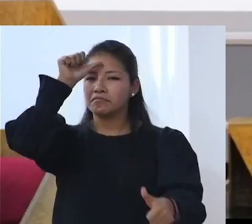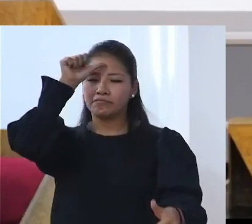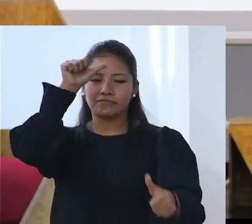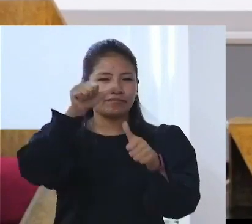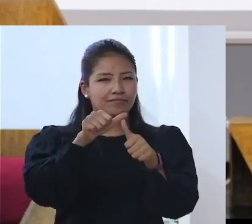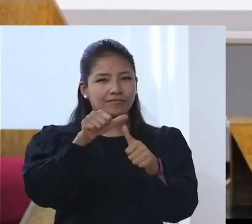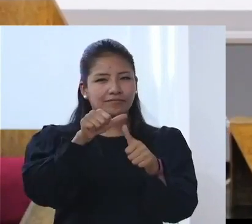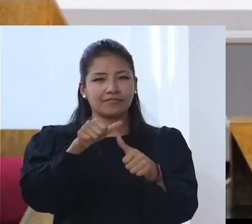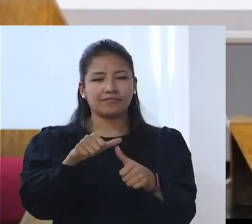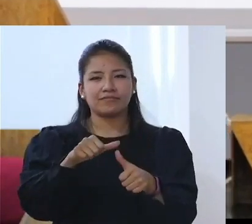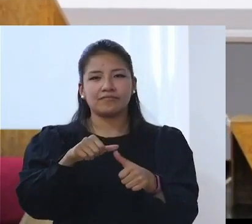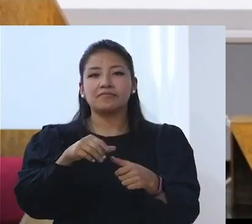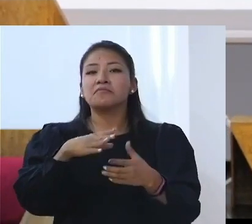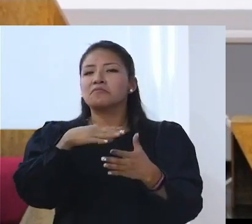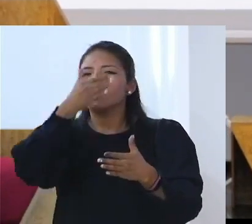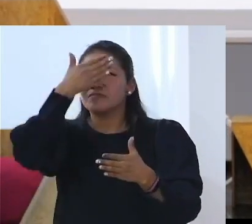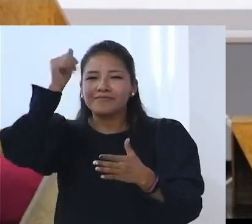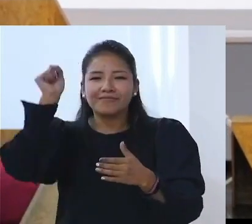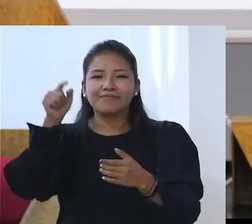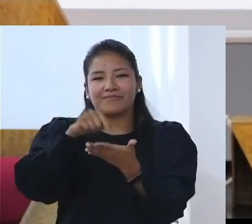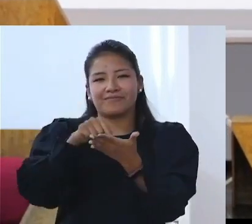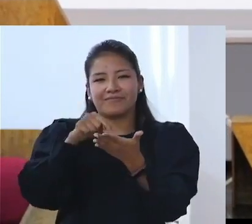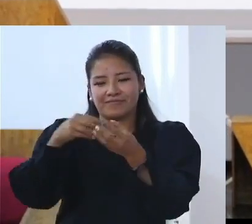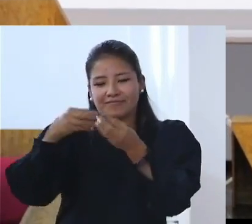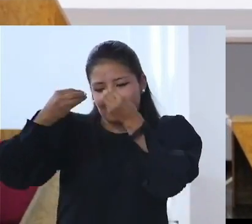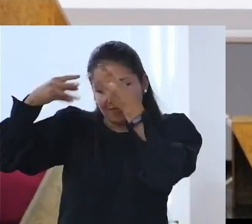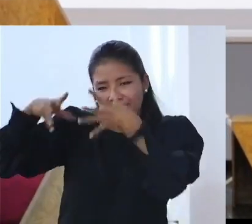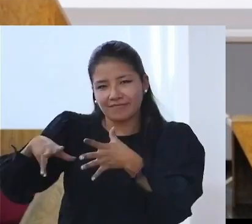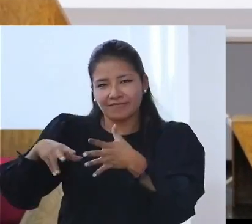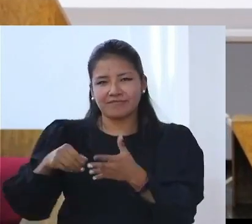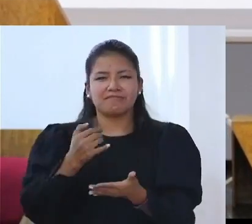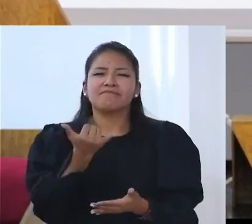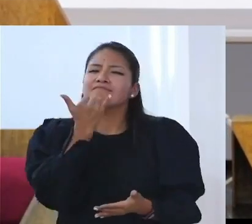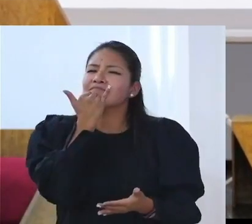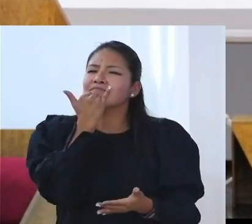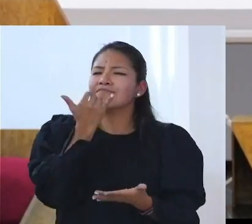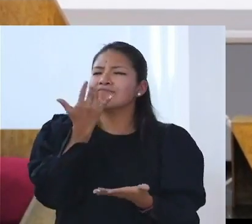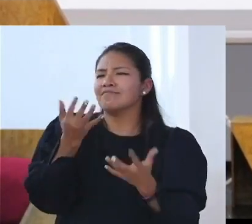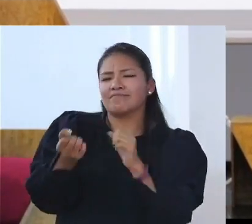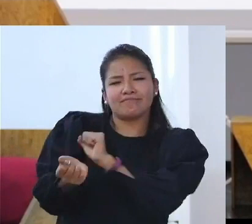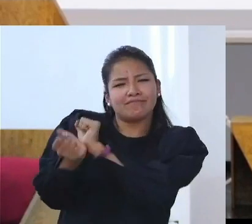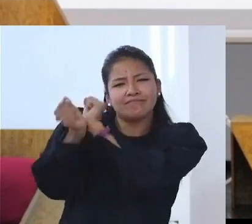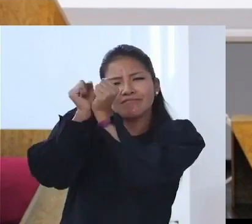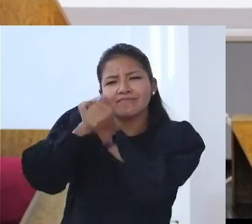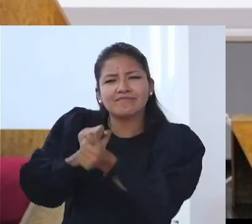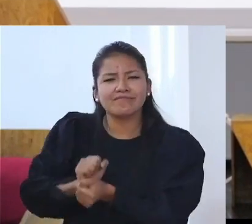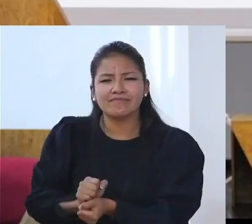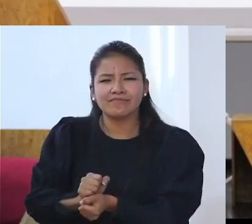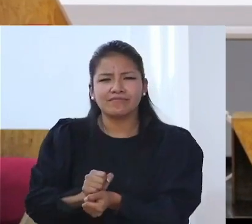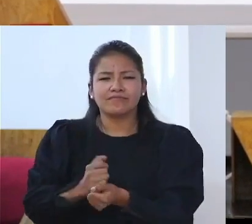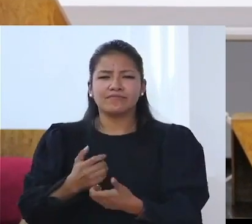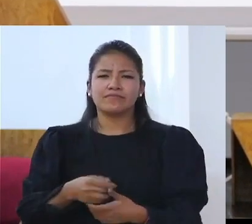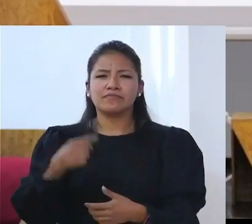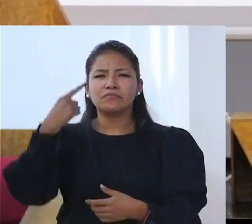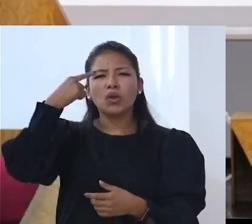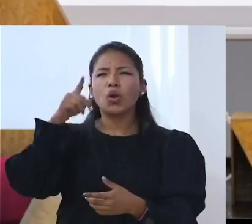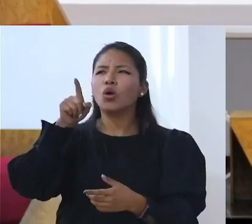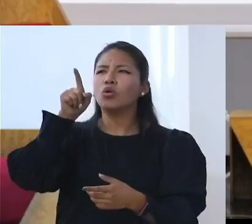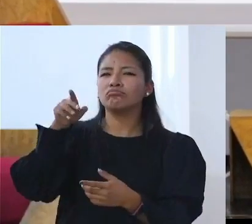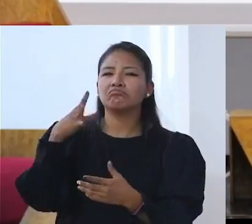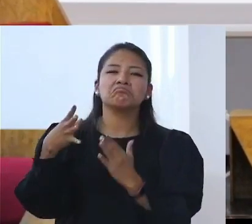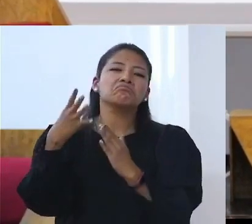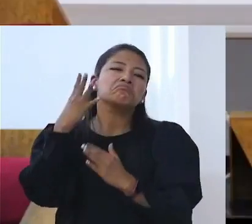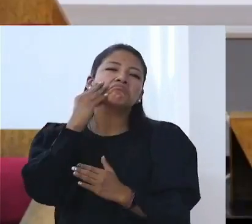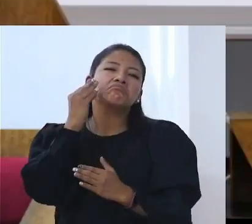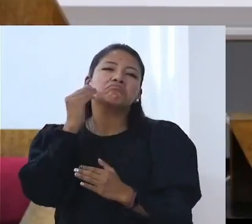vete olvidando de esto que hoy de casi que cambiarás por la